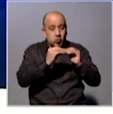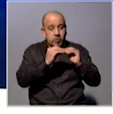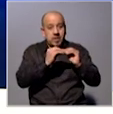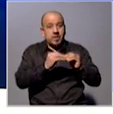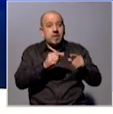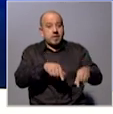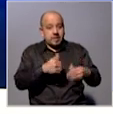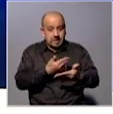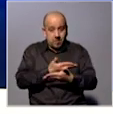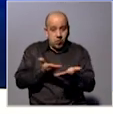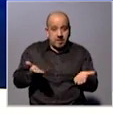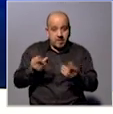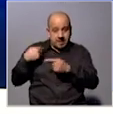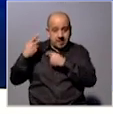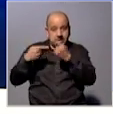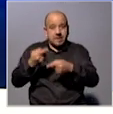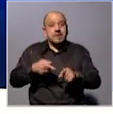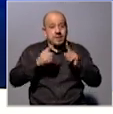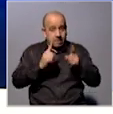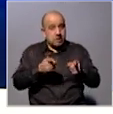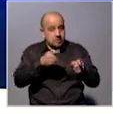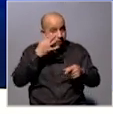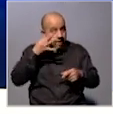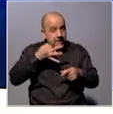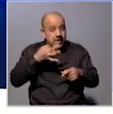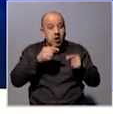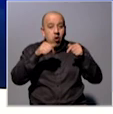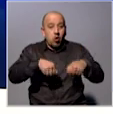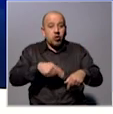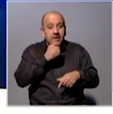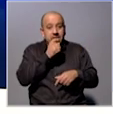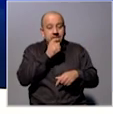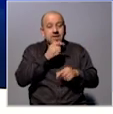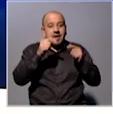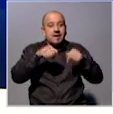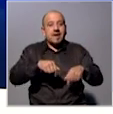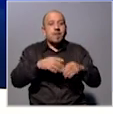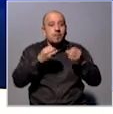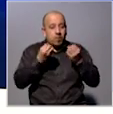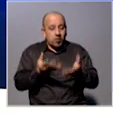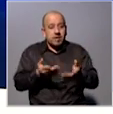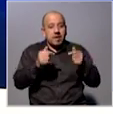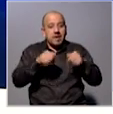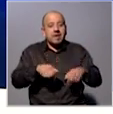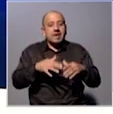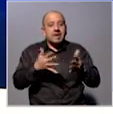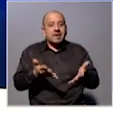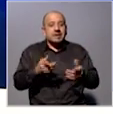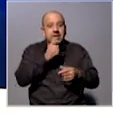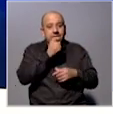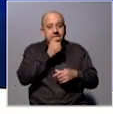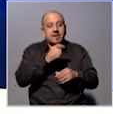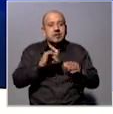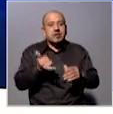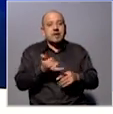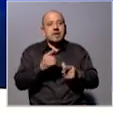que se comparten en la serie documental, también son reales. Y es el entrevistado de hoy en Informe Capital, porque al fin y al cabo este es el bloque de la entrevista. Así